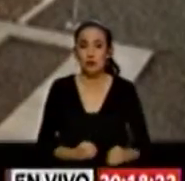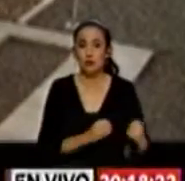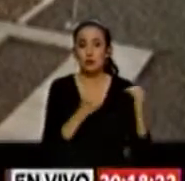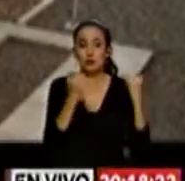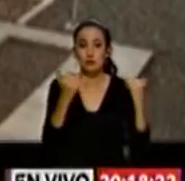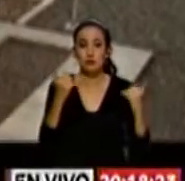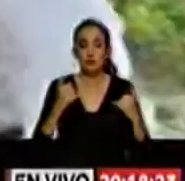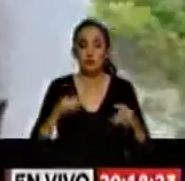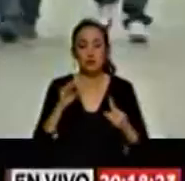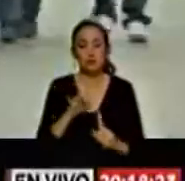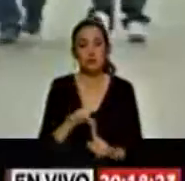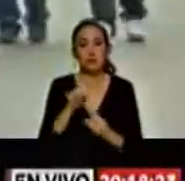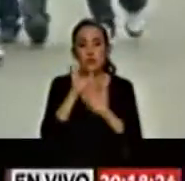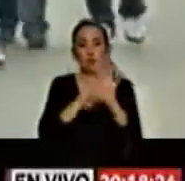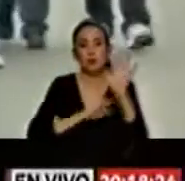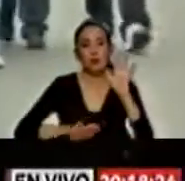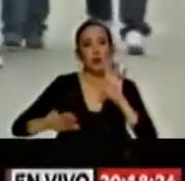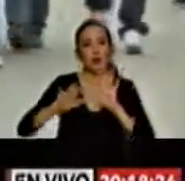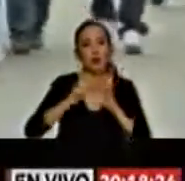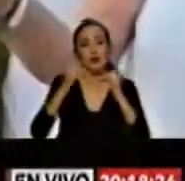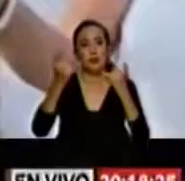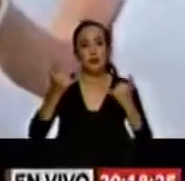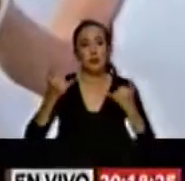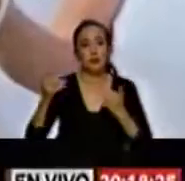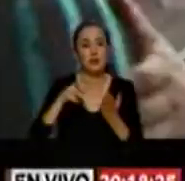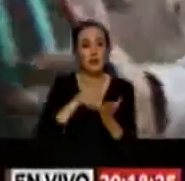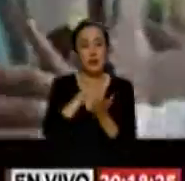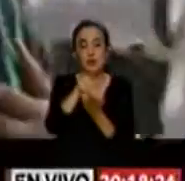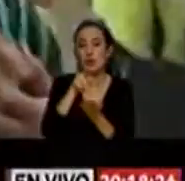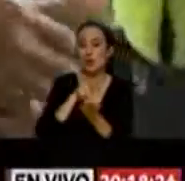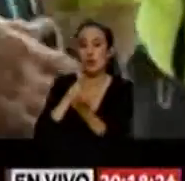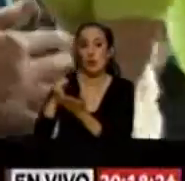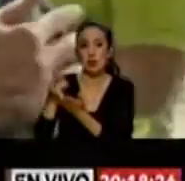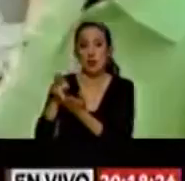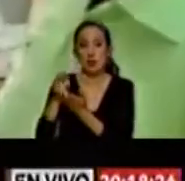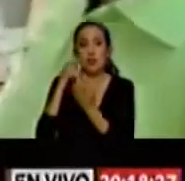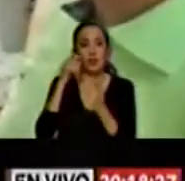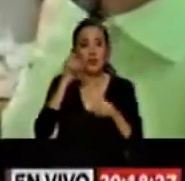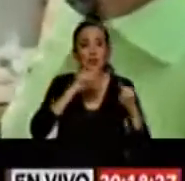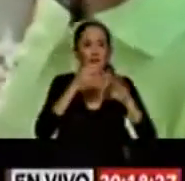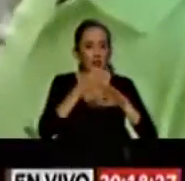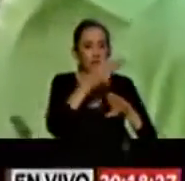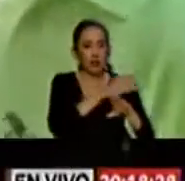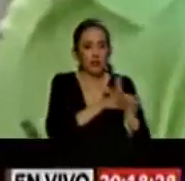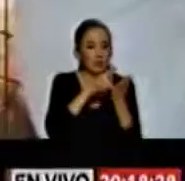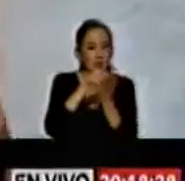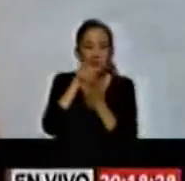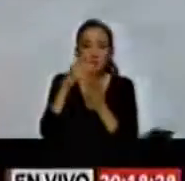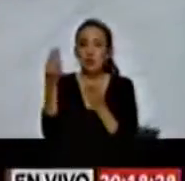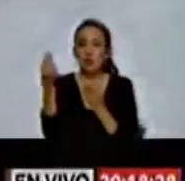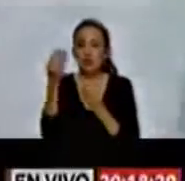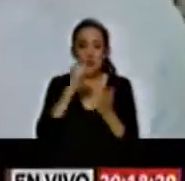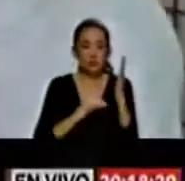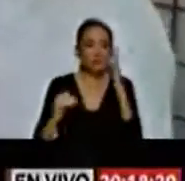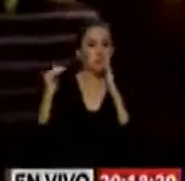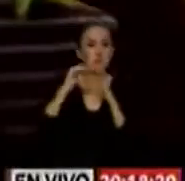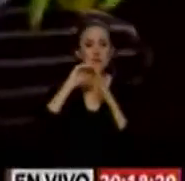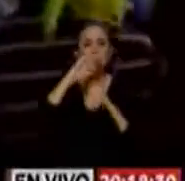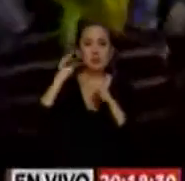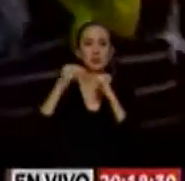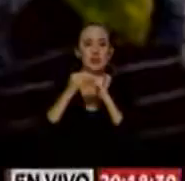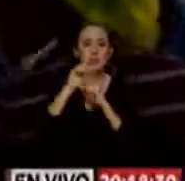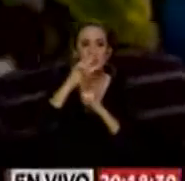examen especial, determinó además que se realizaron pagos no contemplados en uno de los contratos por valores superiores a